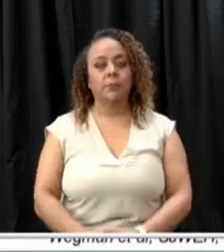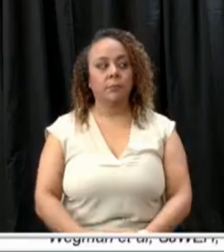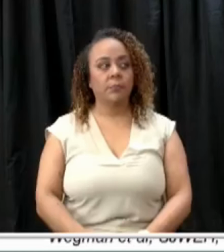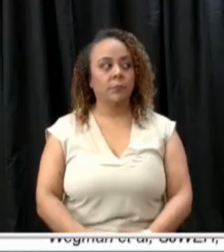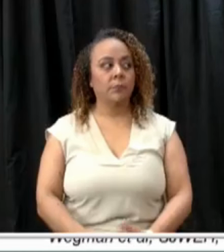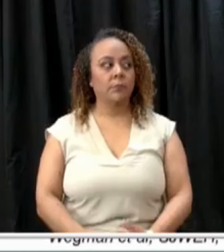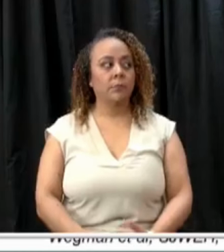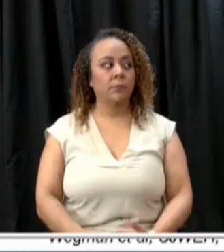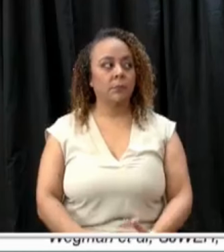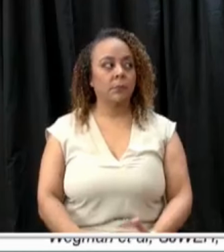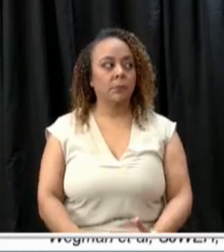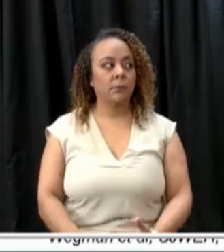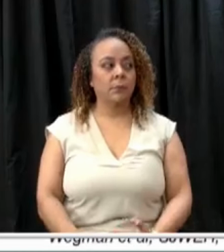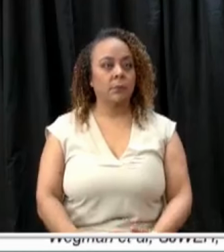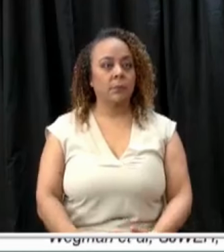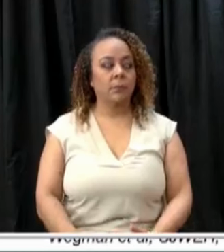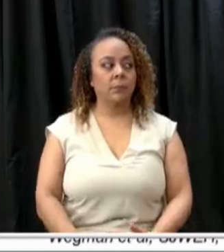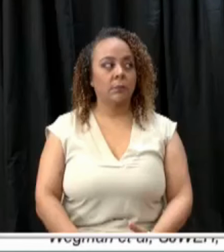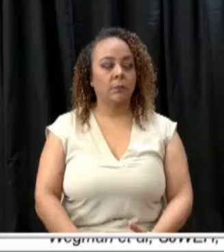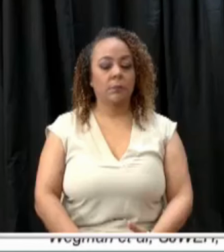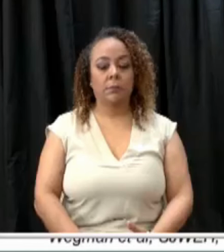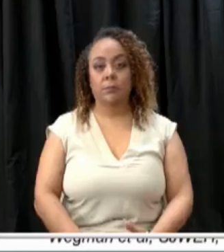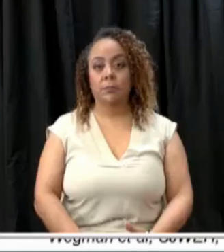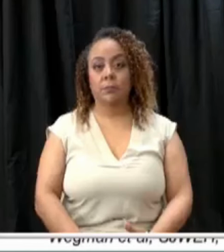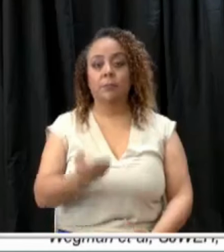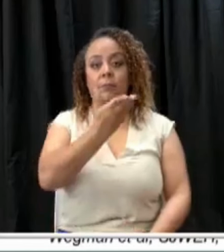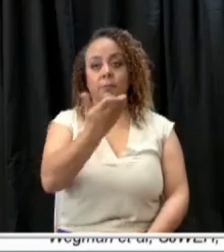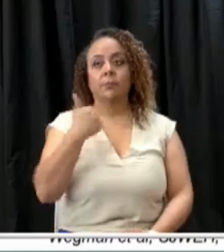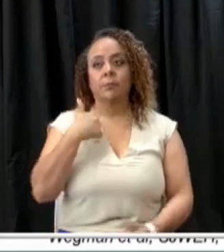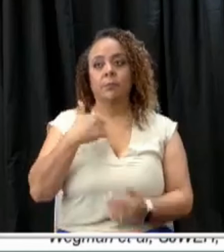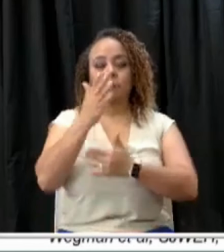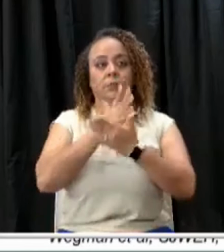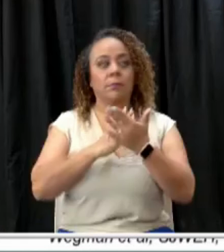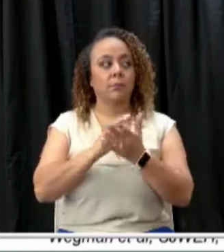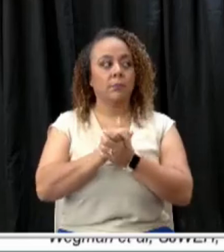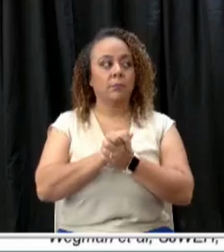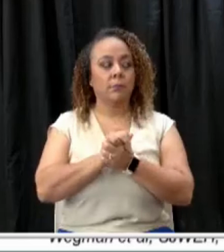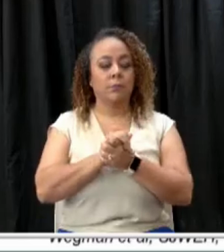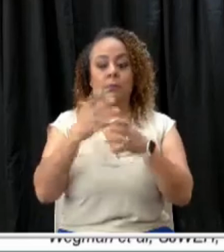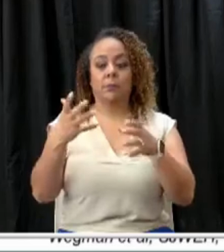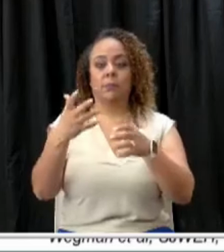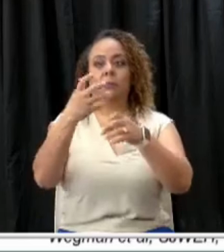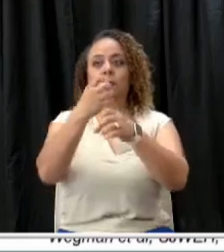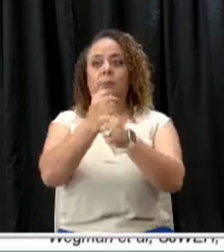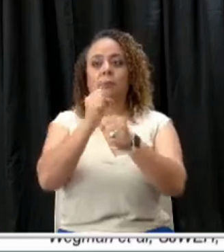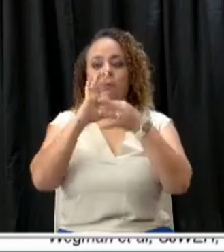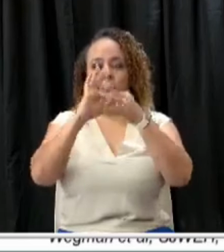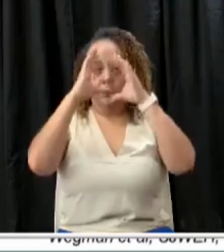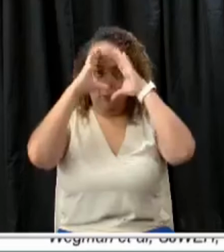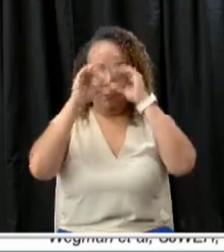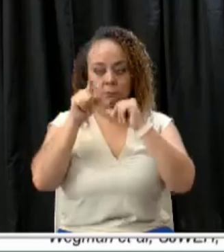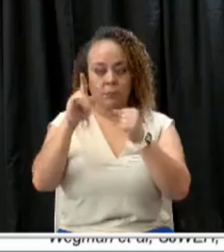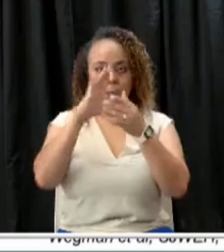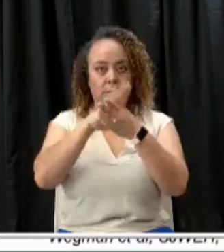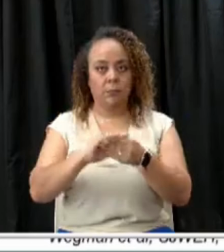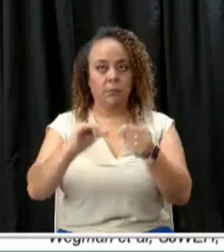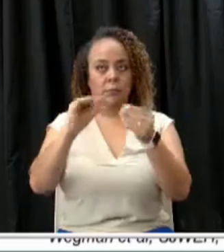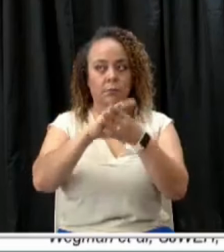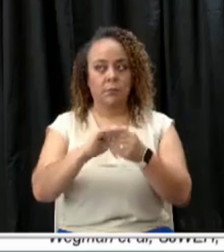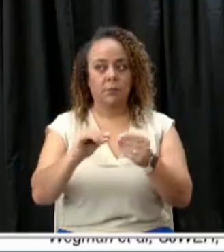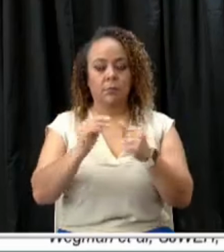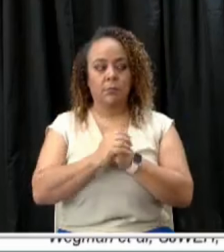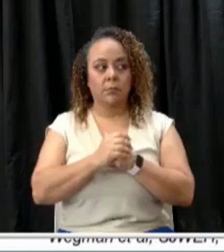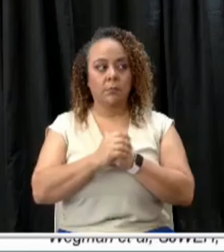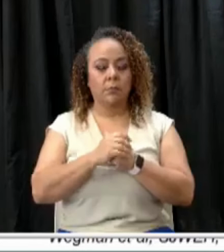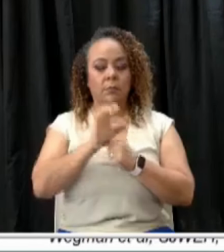excelente. Bueno, ahí tenemos alguna recopilación sobre la información que nos comentas, ¿verdad?